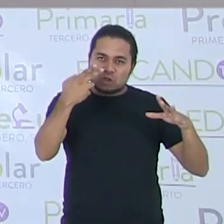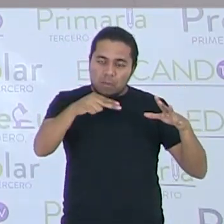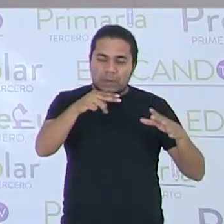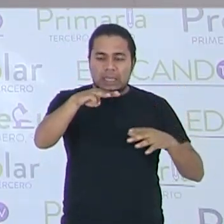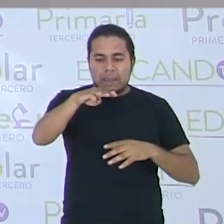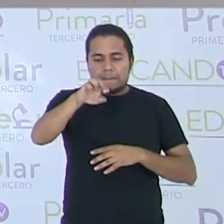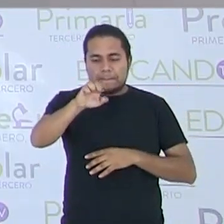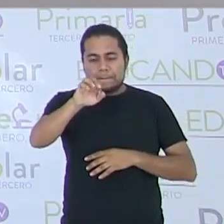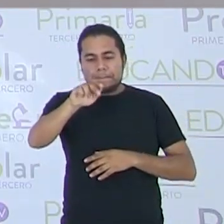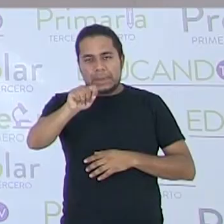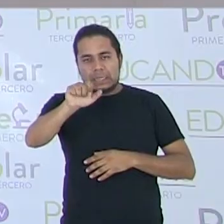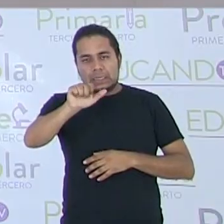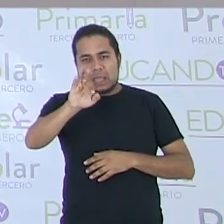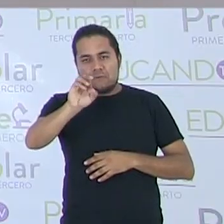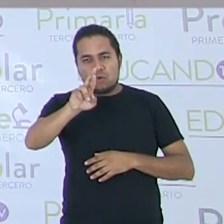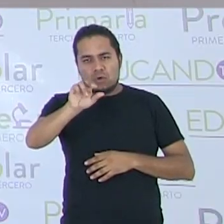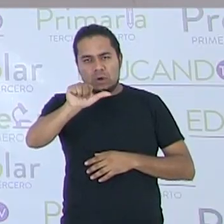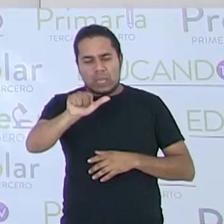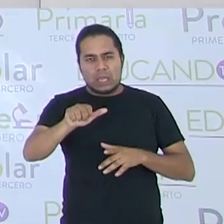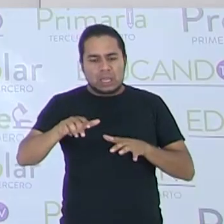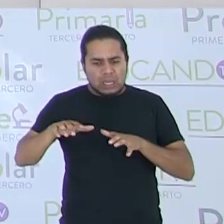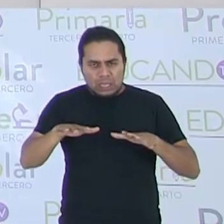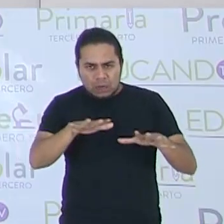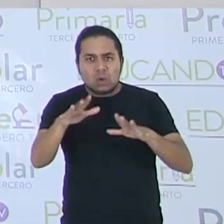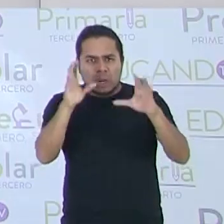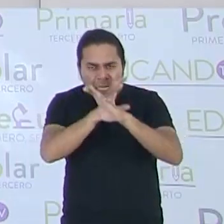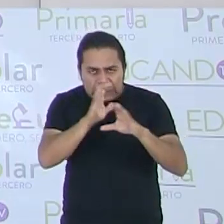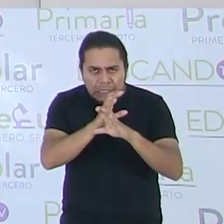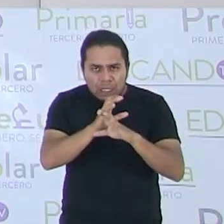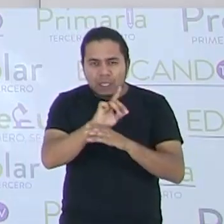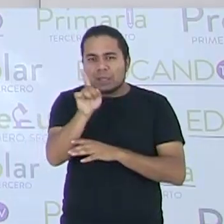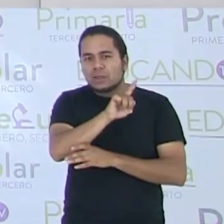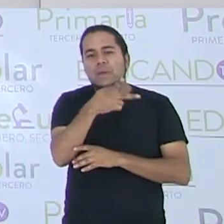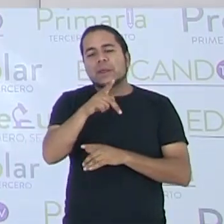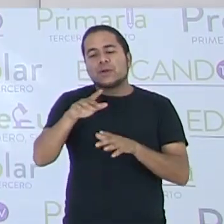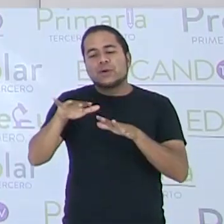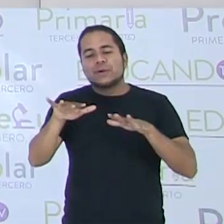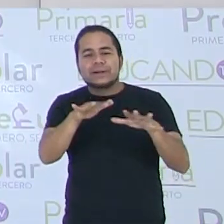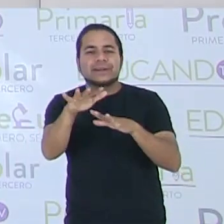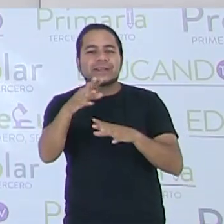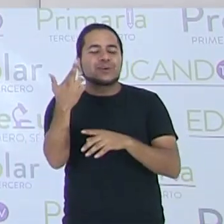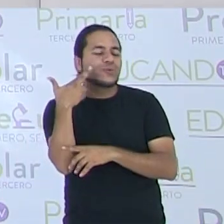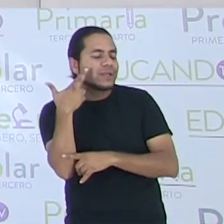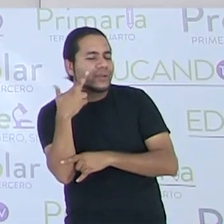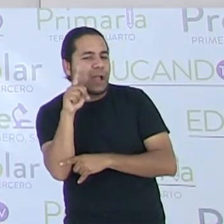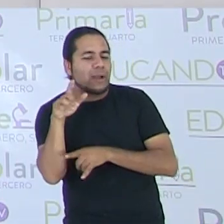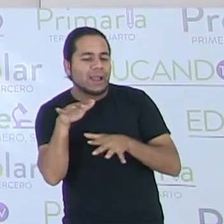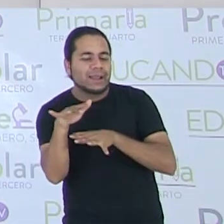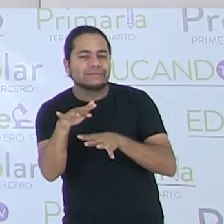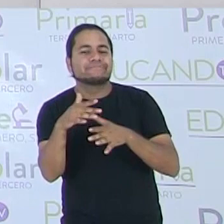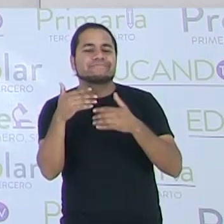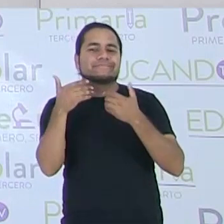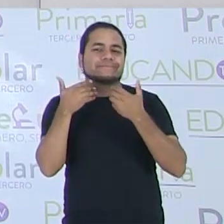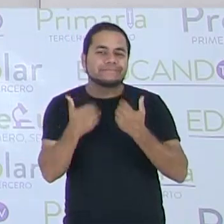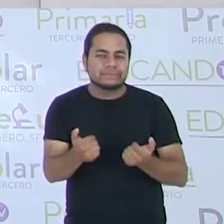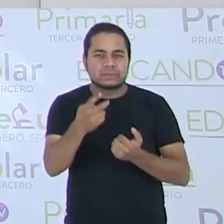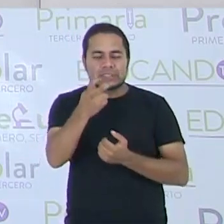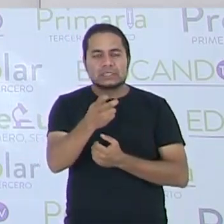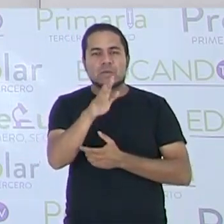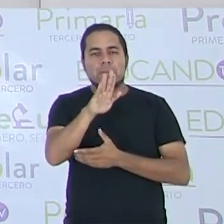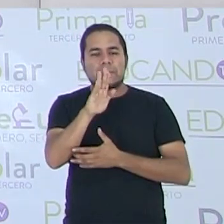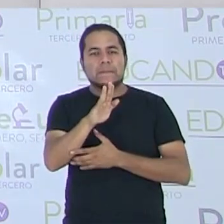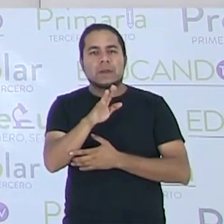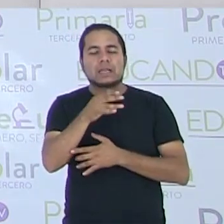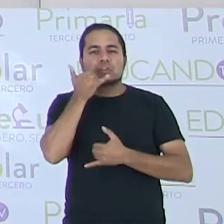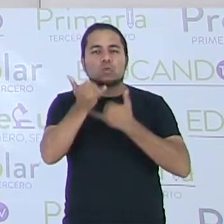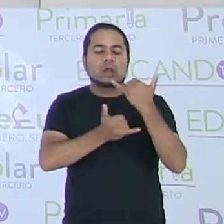el arroyo no canta, pero es cantador porque hace un ruido. Entonces, esto es una metáfora, y